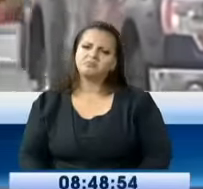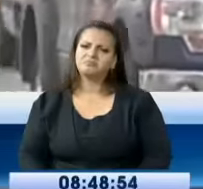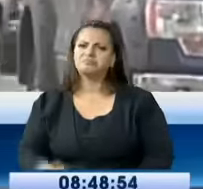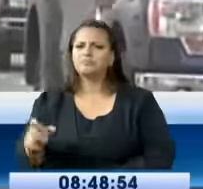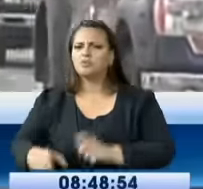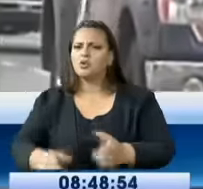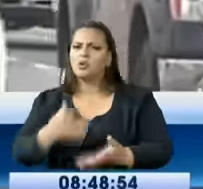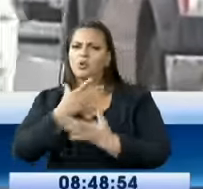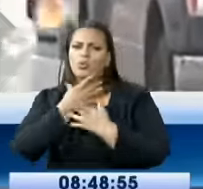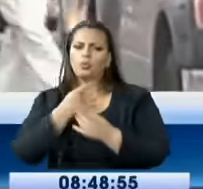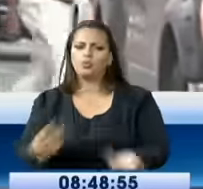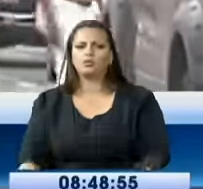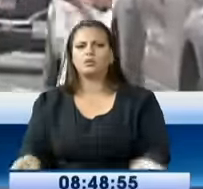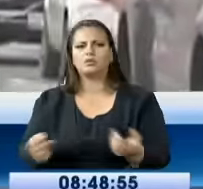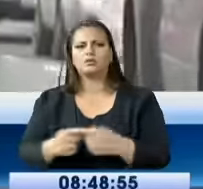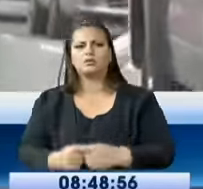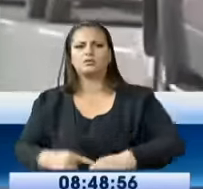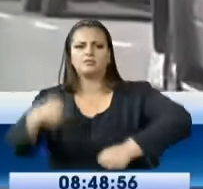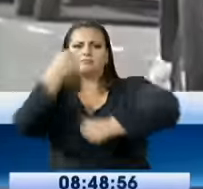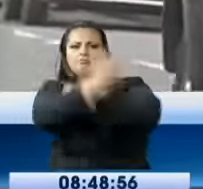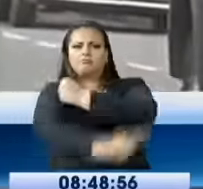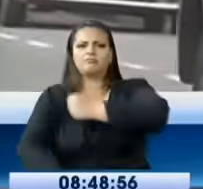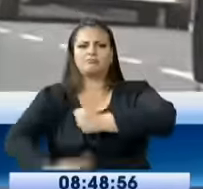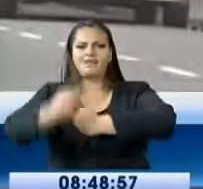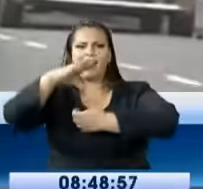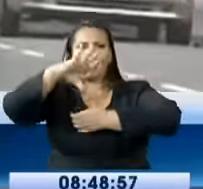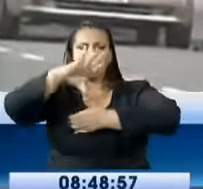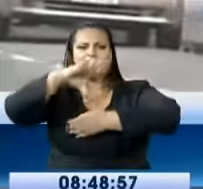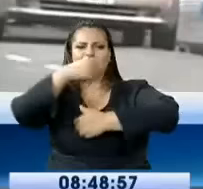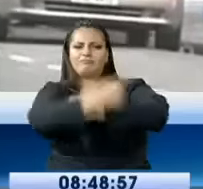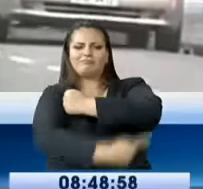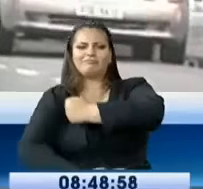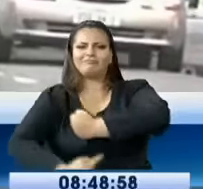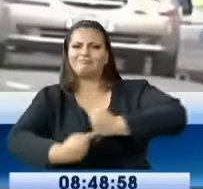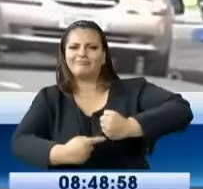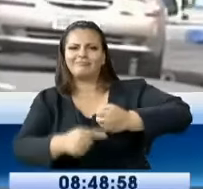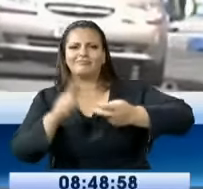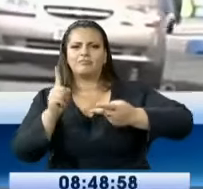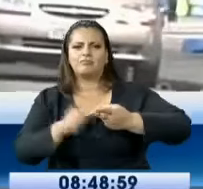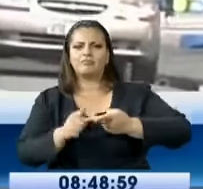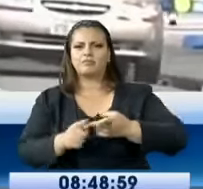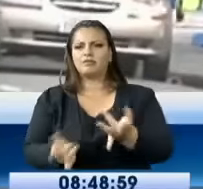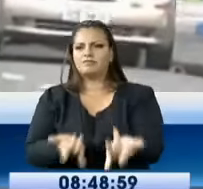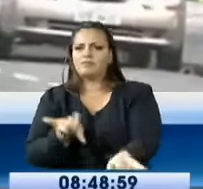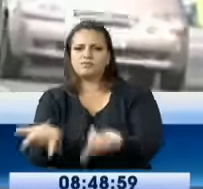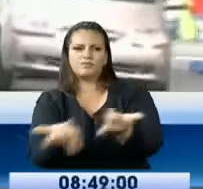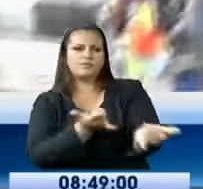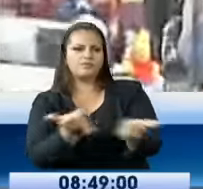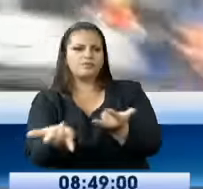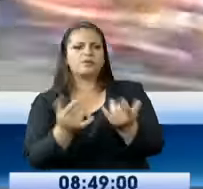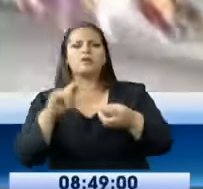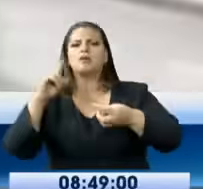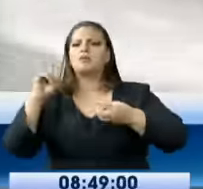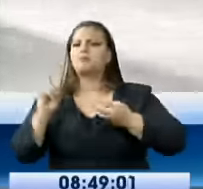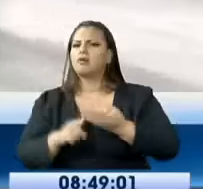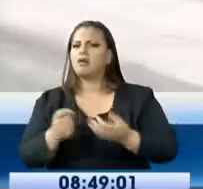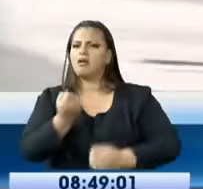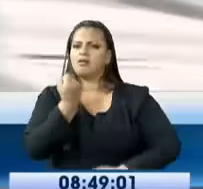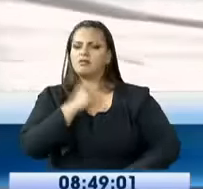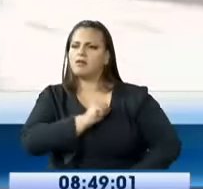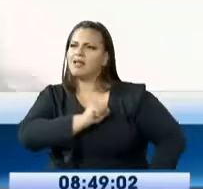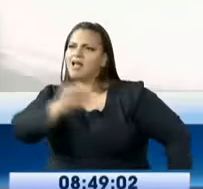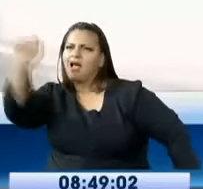Goku, Capitán América, Superman, Batman. Si Fernando me puede ayudar, vamos a mostrar Goku, justamente el personaje que me